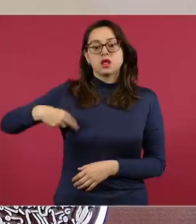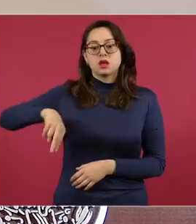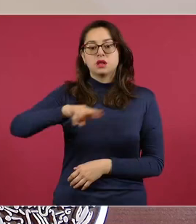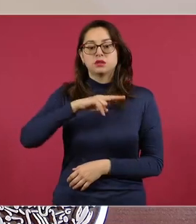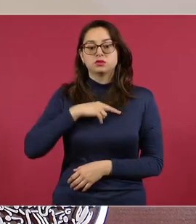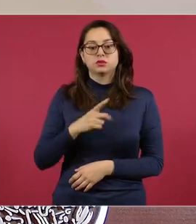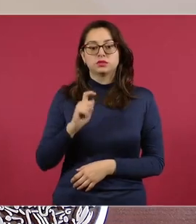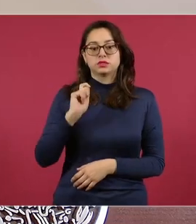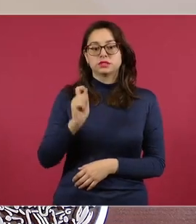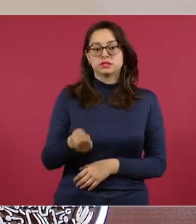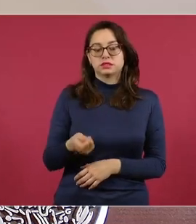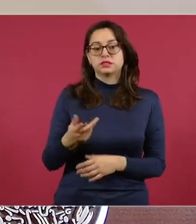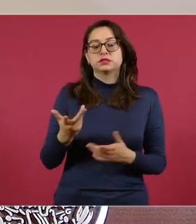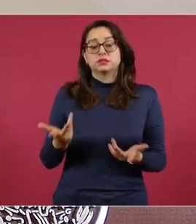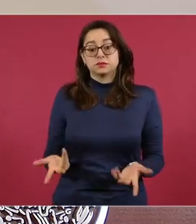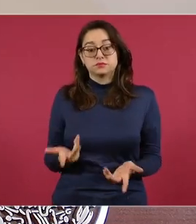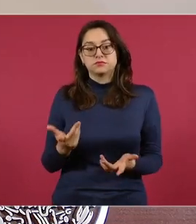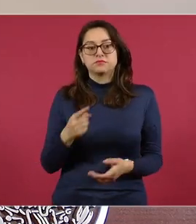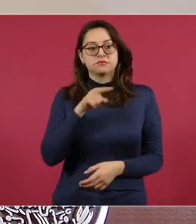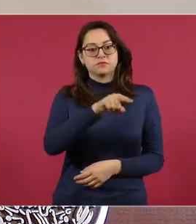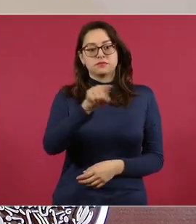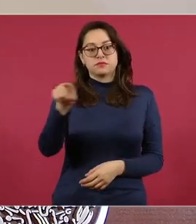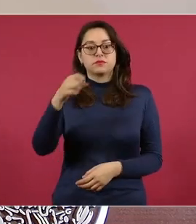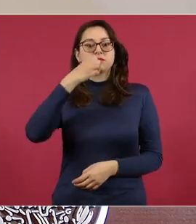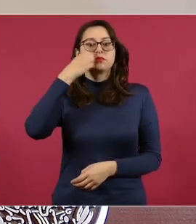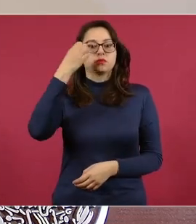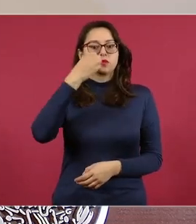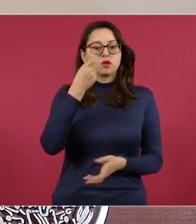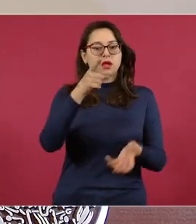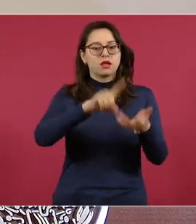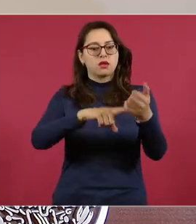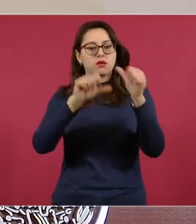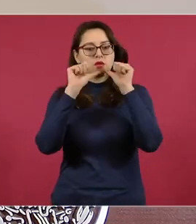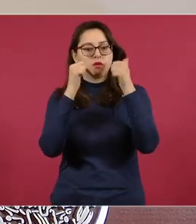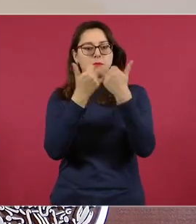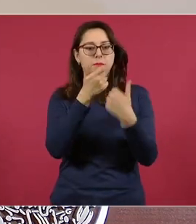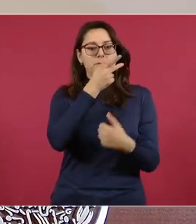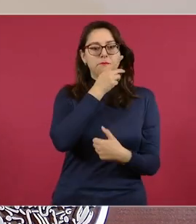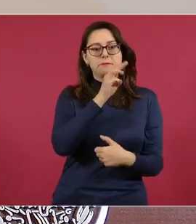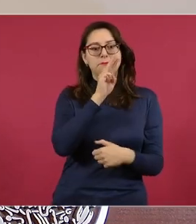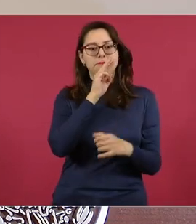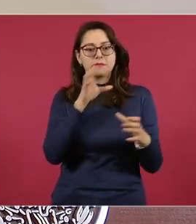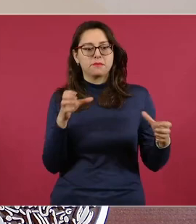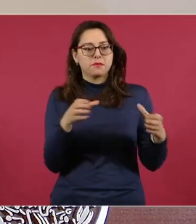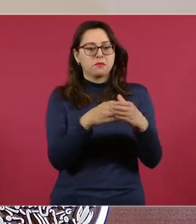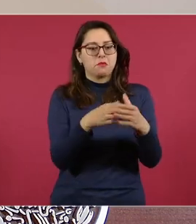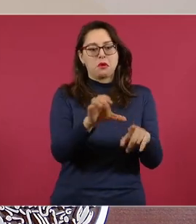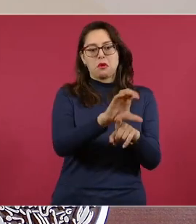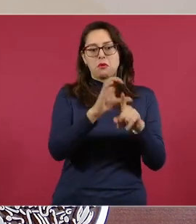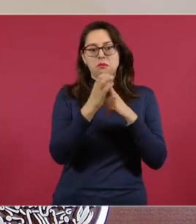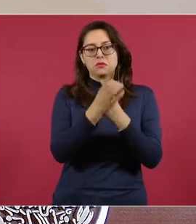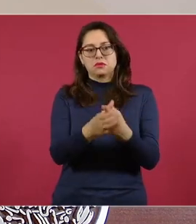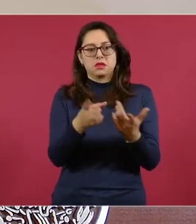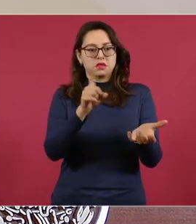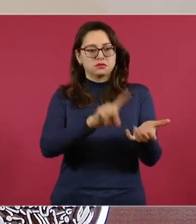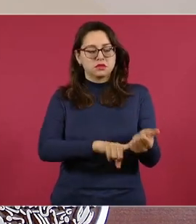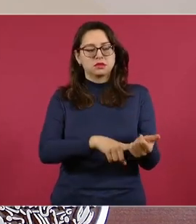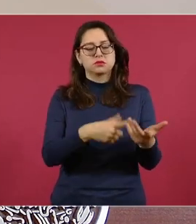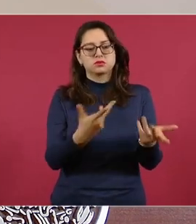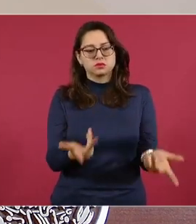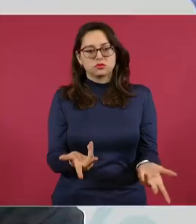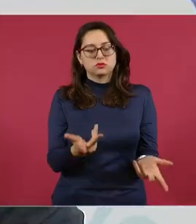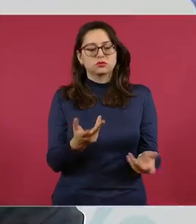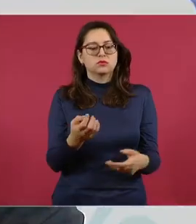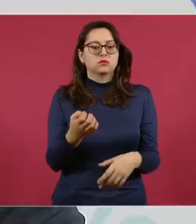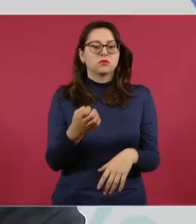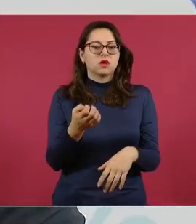programa que otorga directamente un recurso a madres y padres de familia organizados en comités escolares de las escuelas públicas de